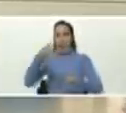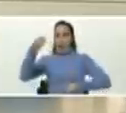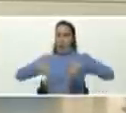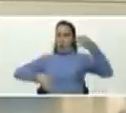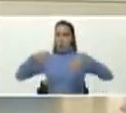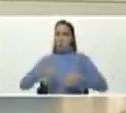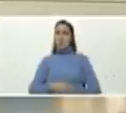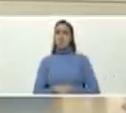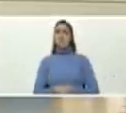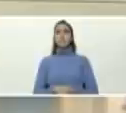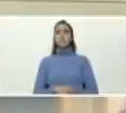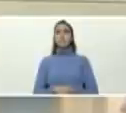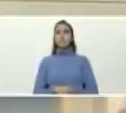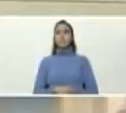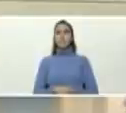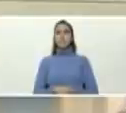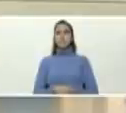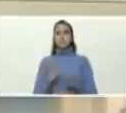justicia.